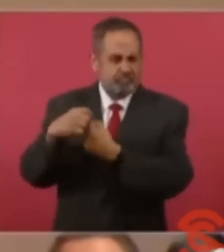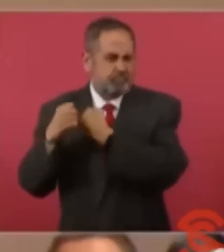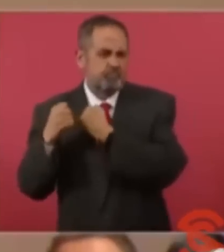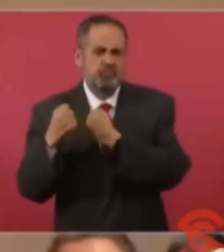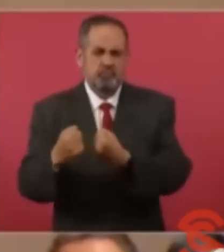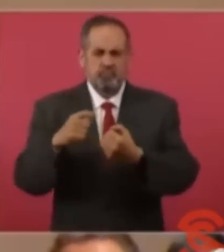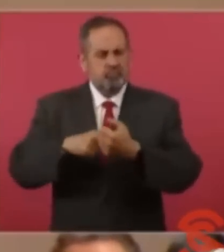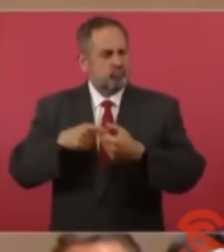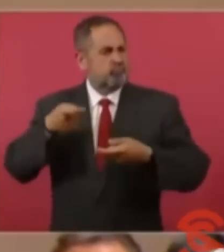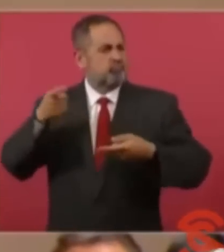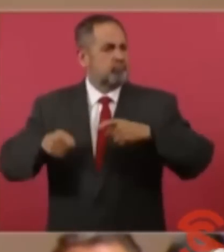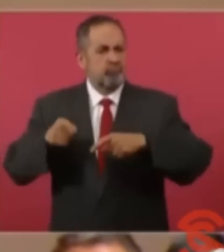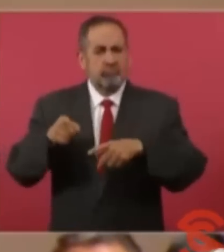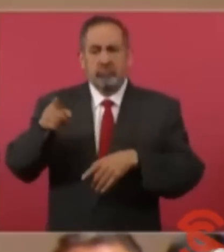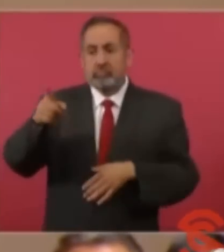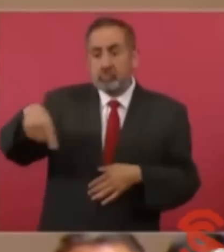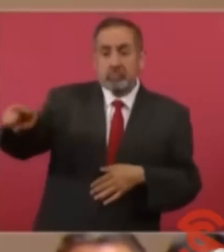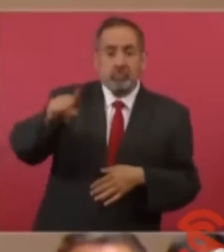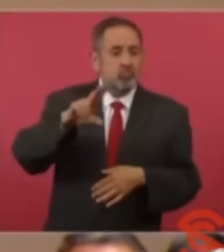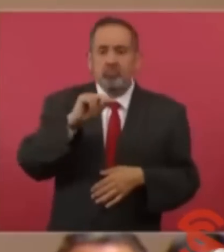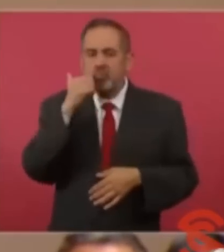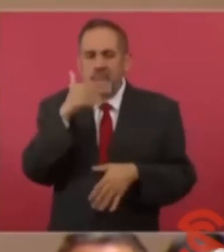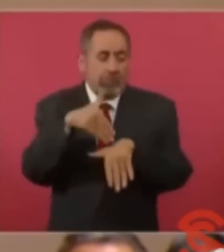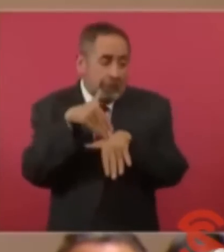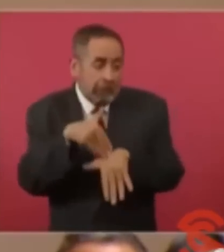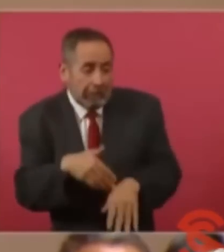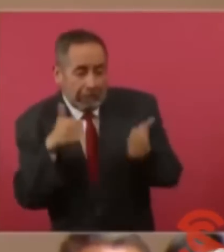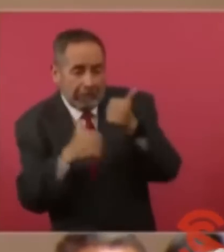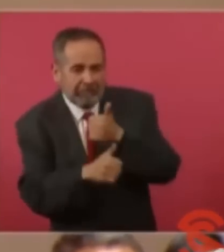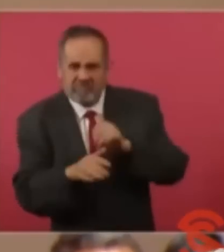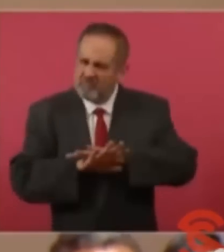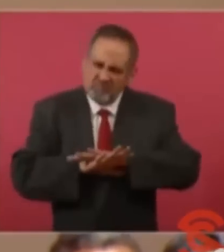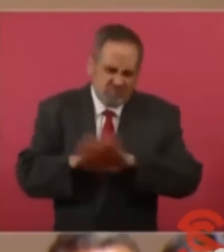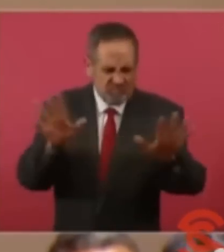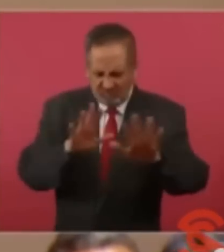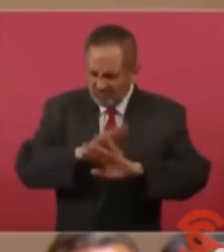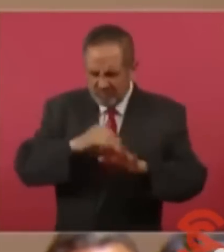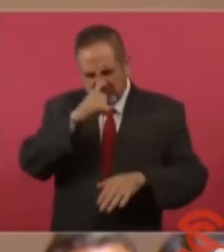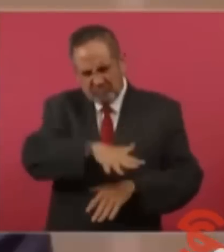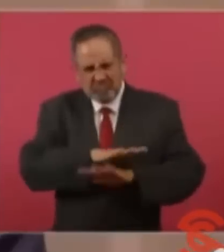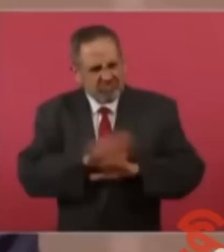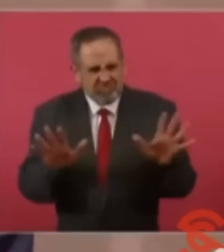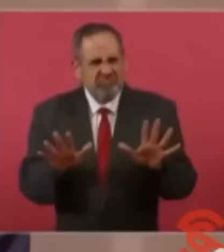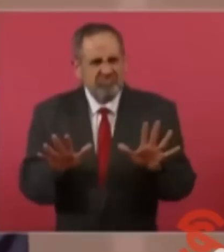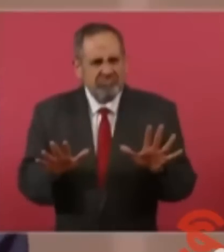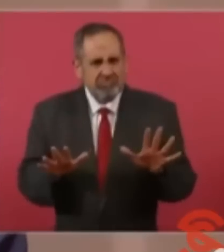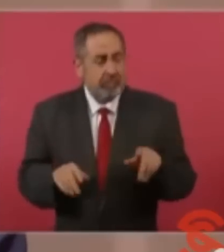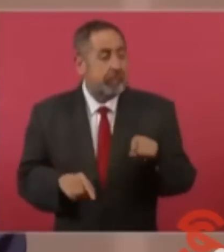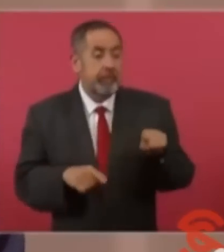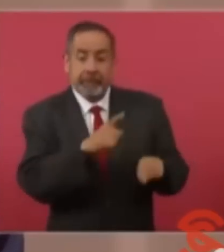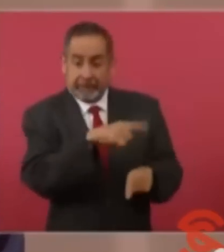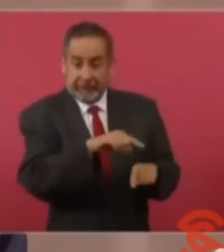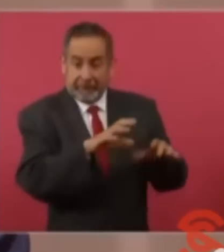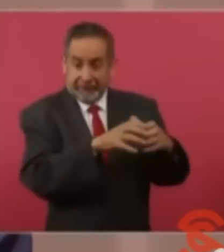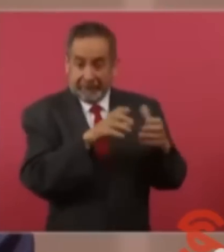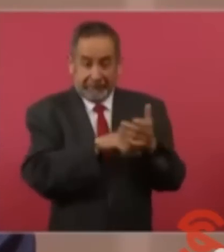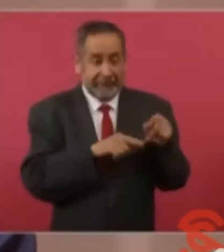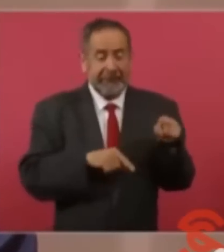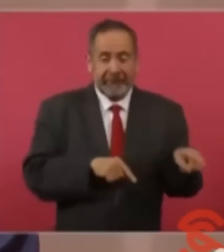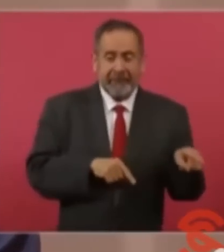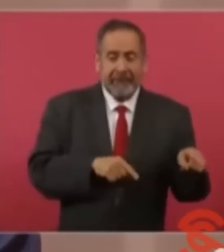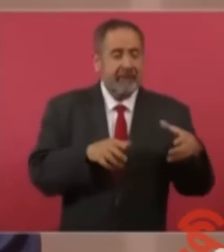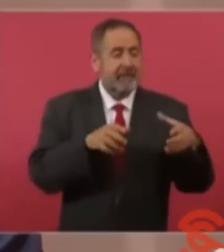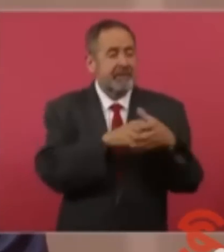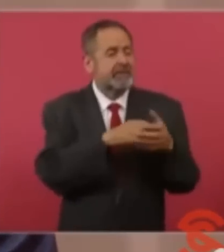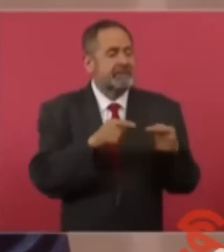y no quiere seguir siendo vasallo de nadie, los reaccionarios de